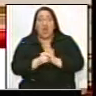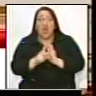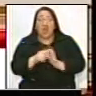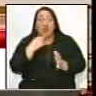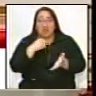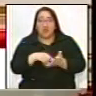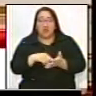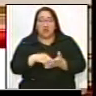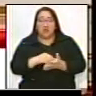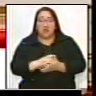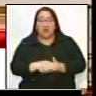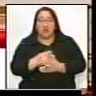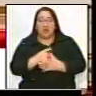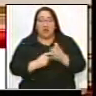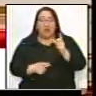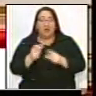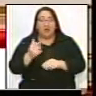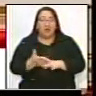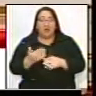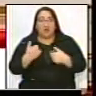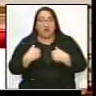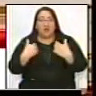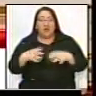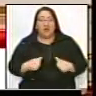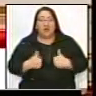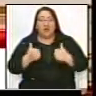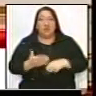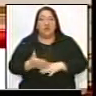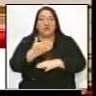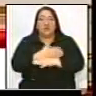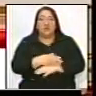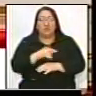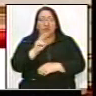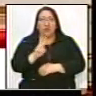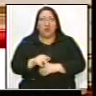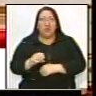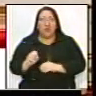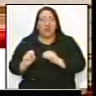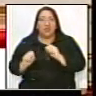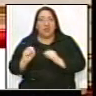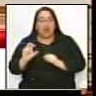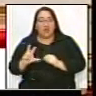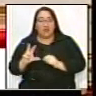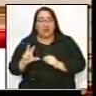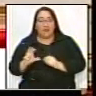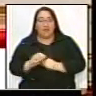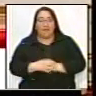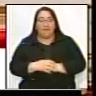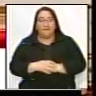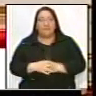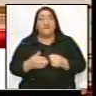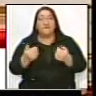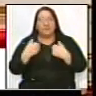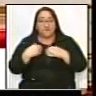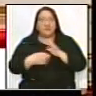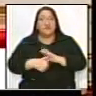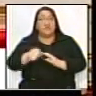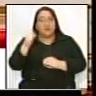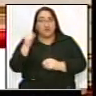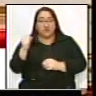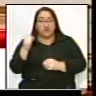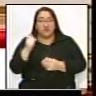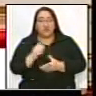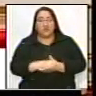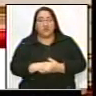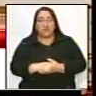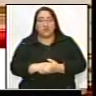que personas que tengan habitando antes del 2003 tienen el derecho